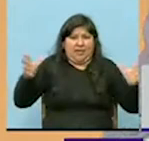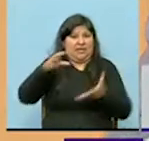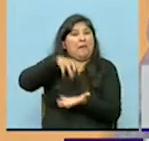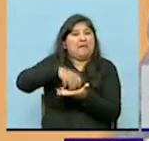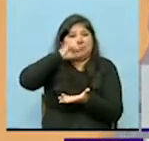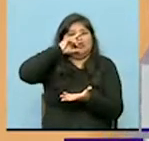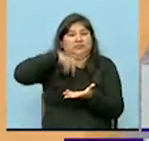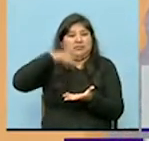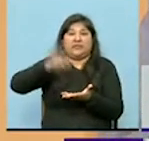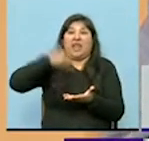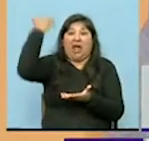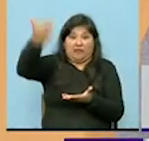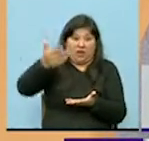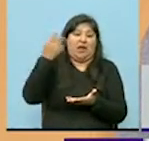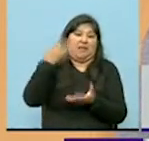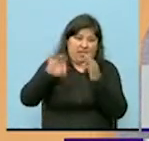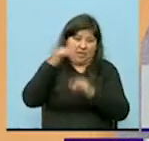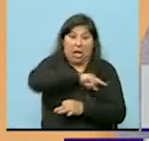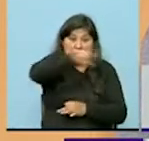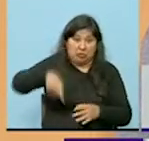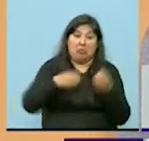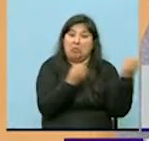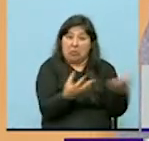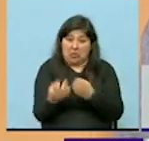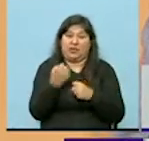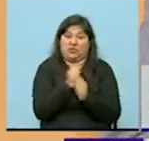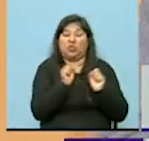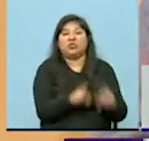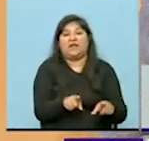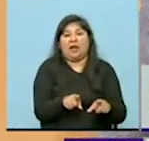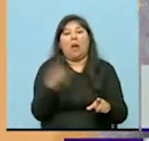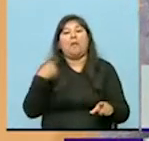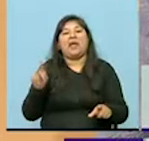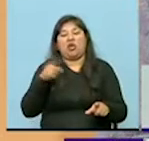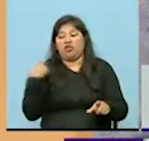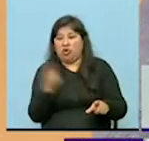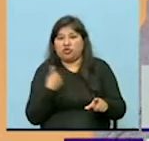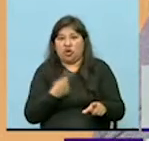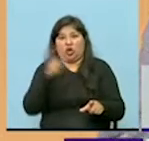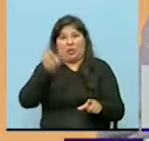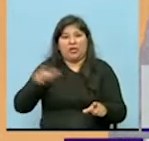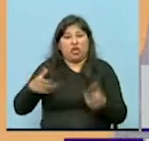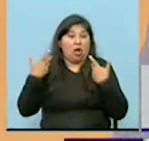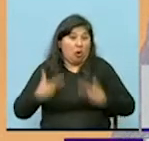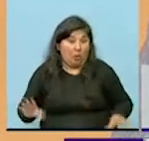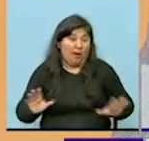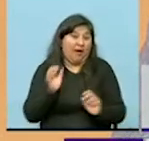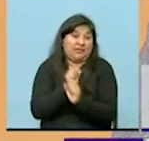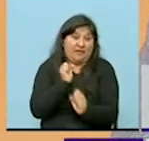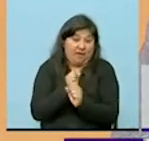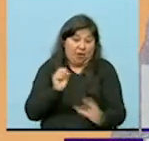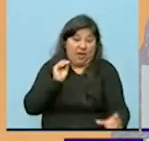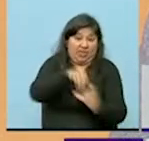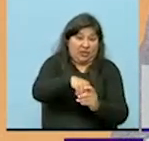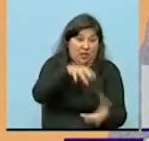todo lo que están ahí dentro y cerca de eso le va muy bien ahora todos los que no estamos fuera de eso que somos más del 90% del